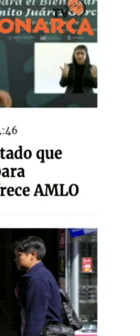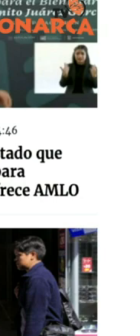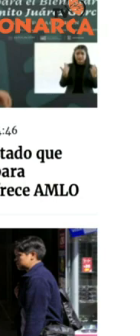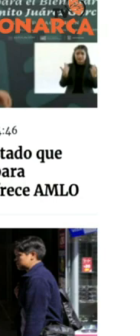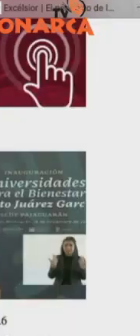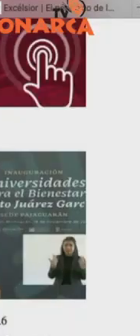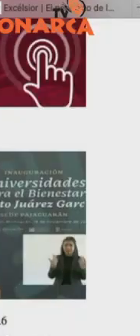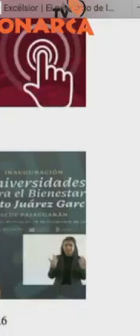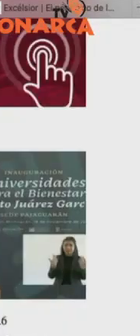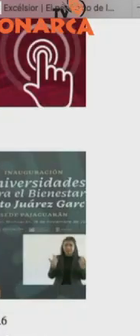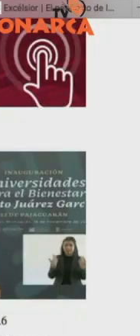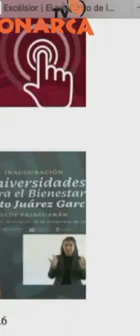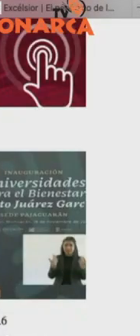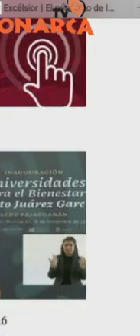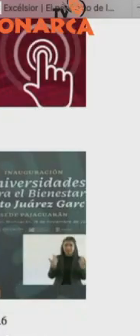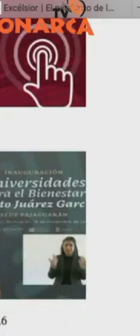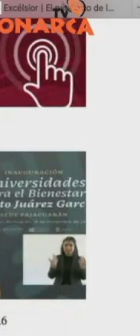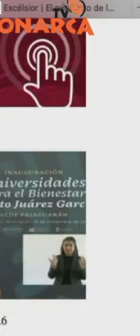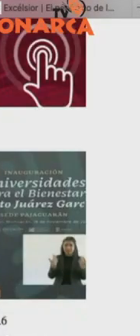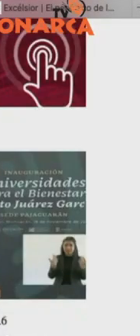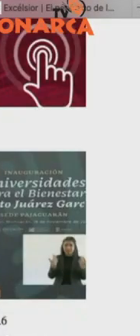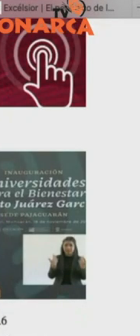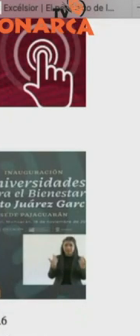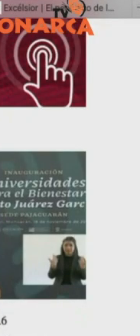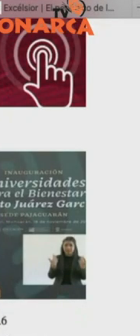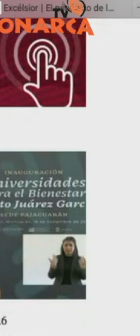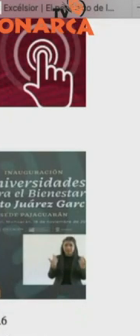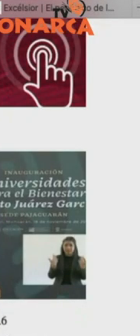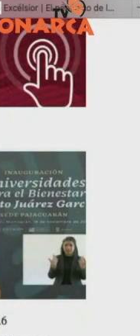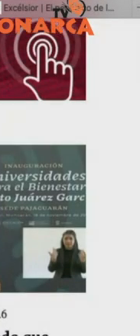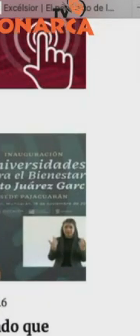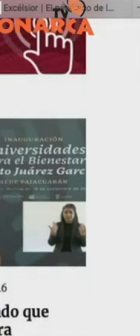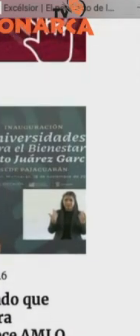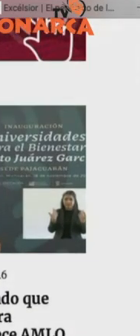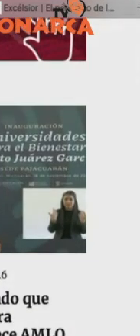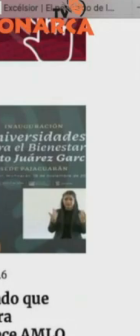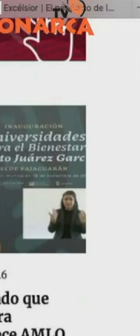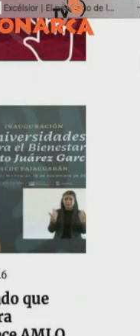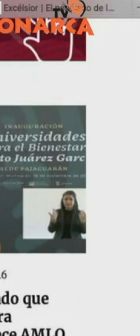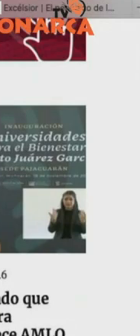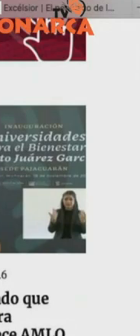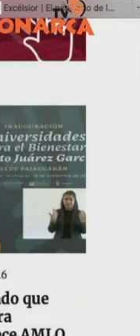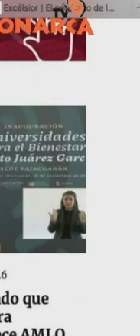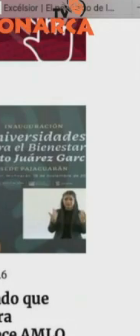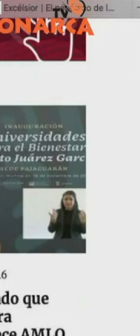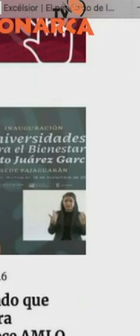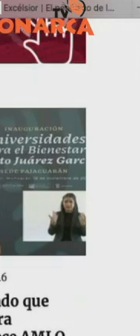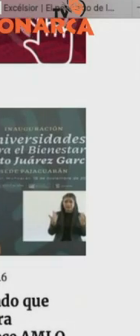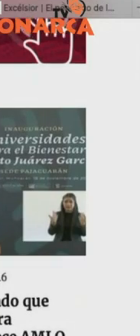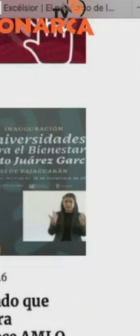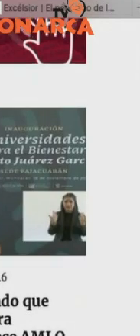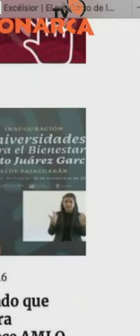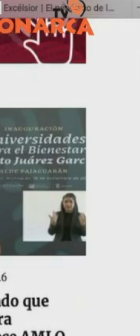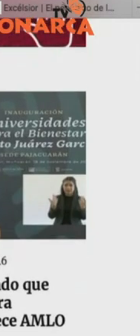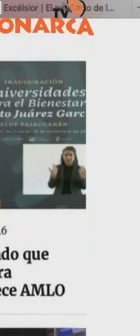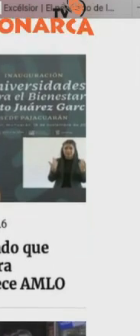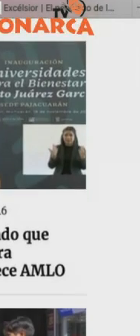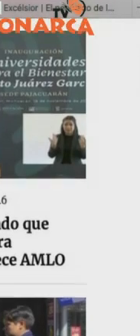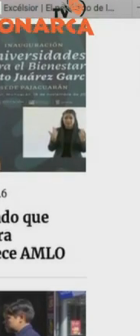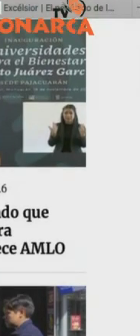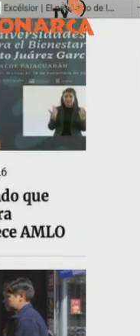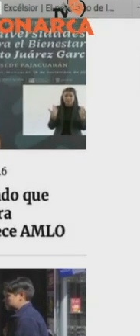para maestros, se subirá, dice López Obrador en su visita y en su gira de trabajo por